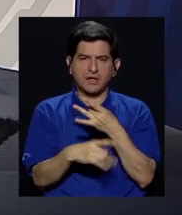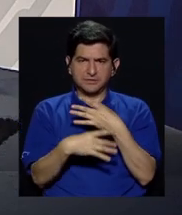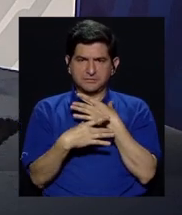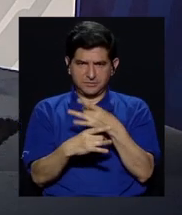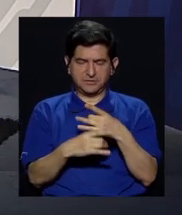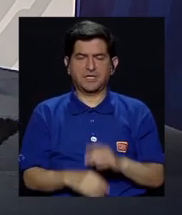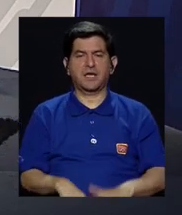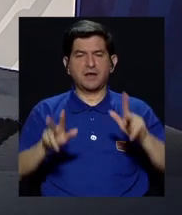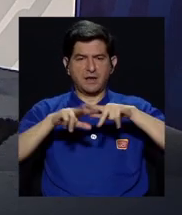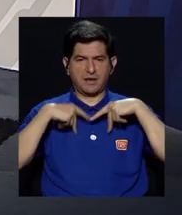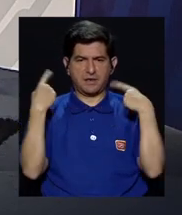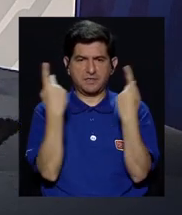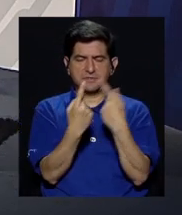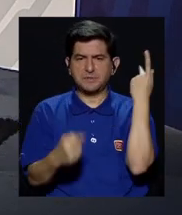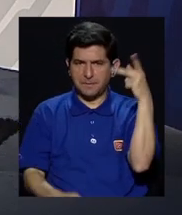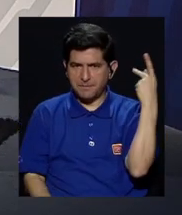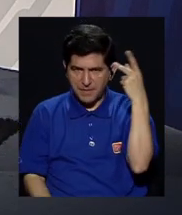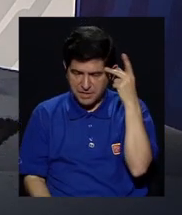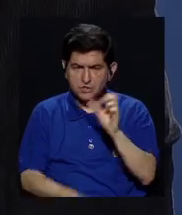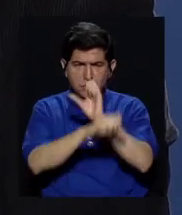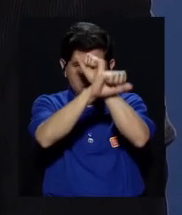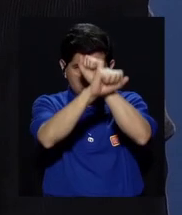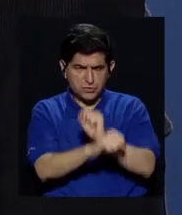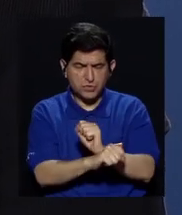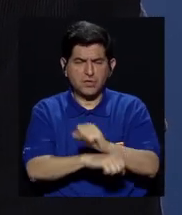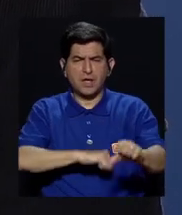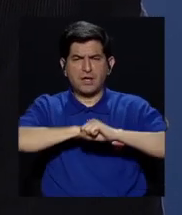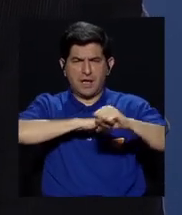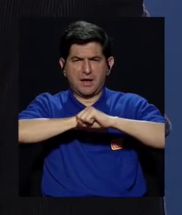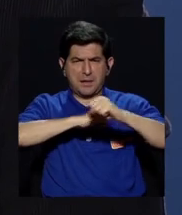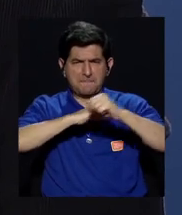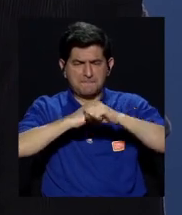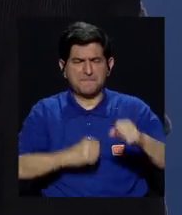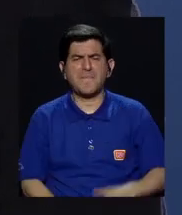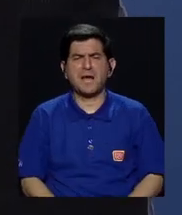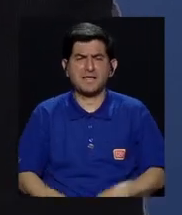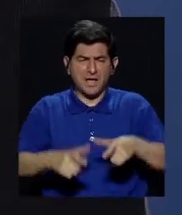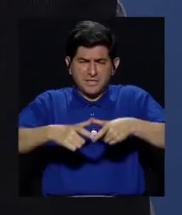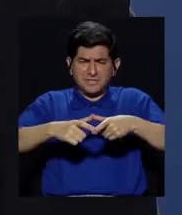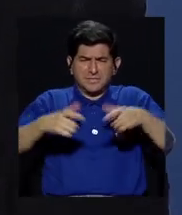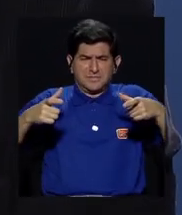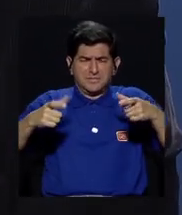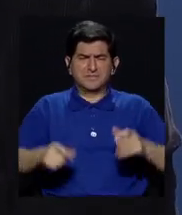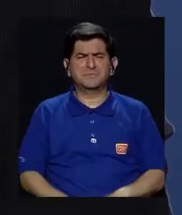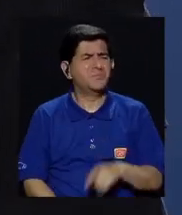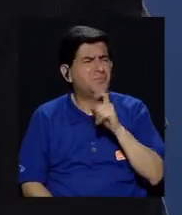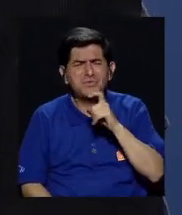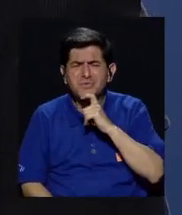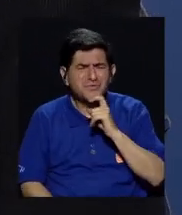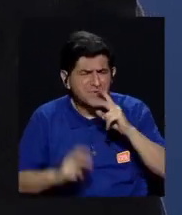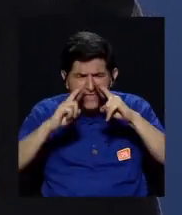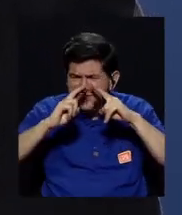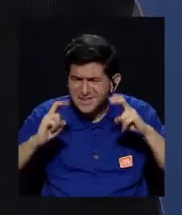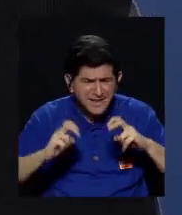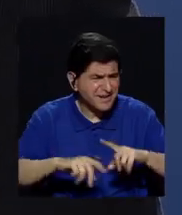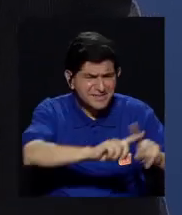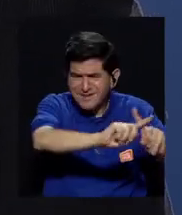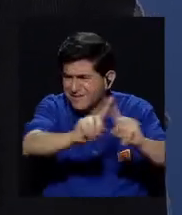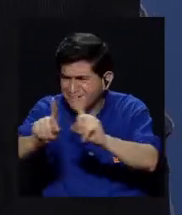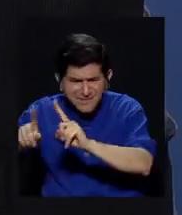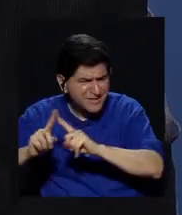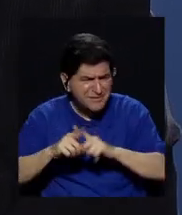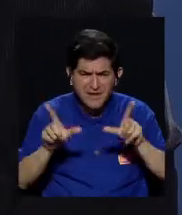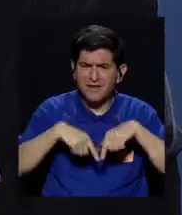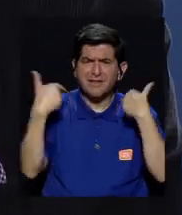que los partidos políticos acostumbrados a campañas masivas les cuesta mucho leer esa atomización de sectores